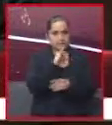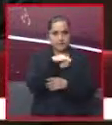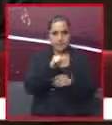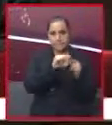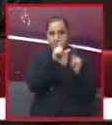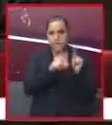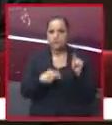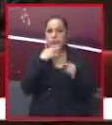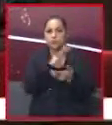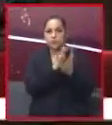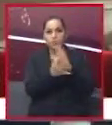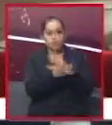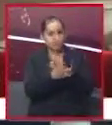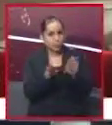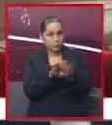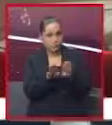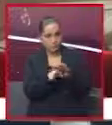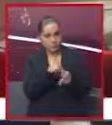Nacional Anticorrupción.